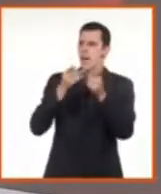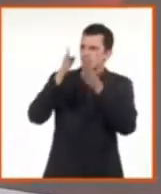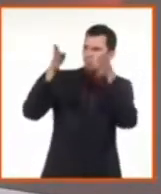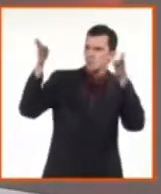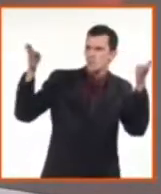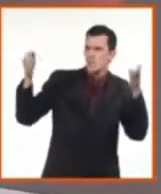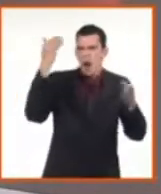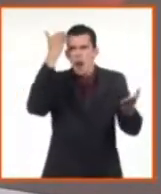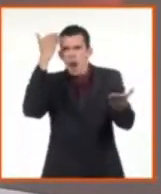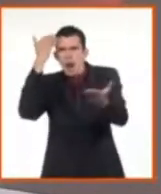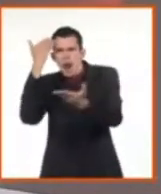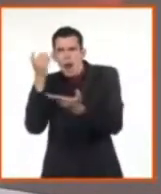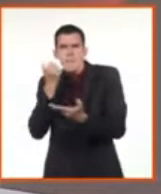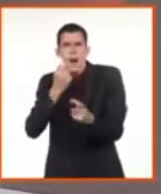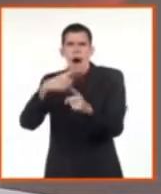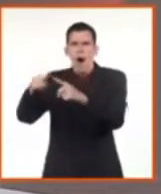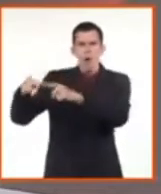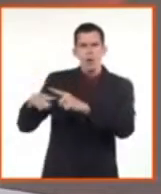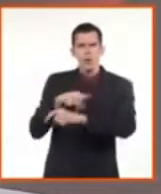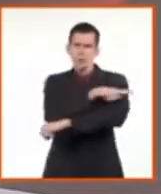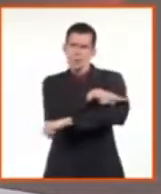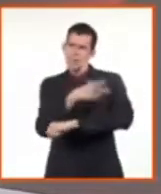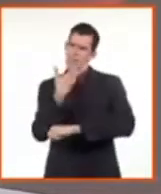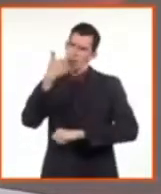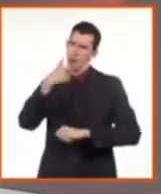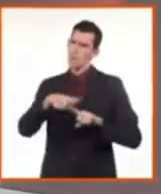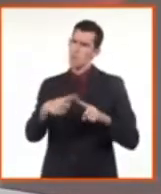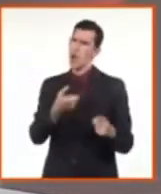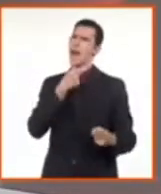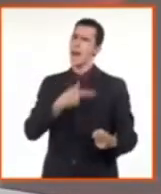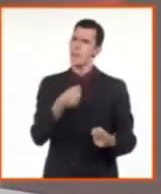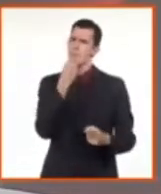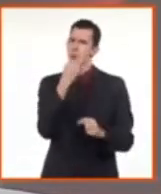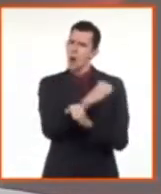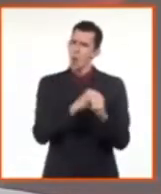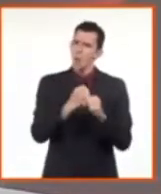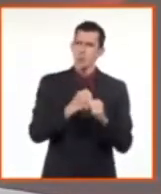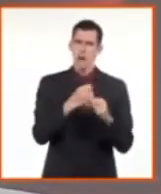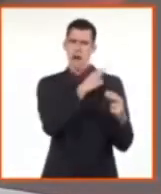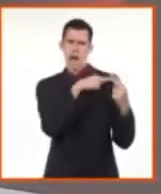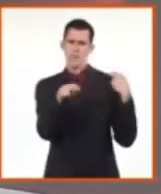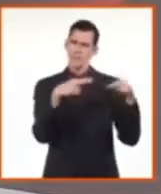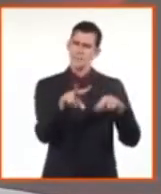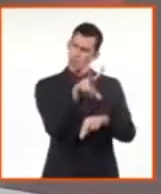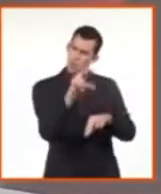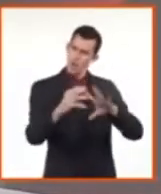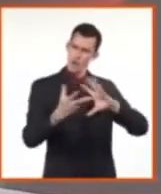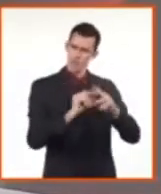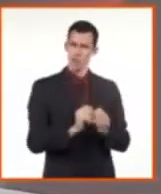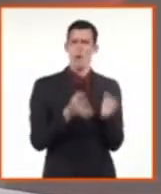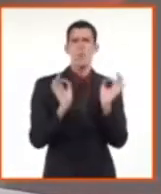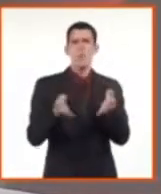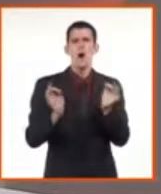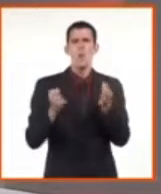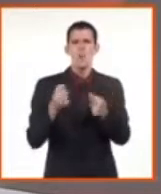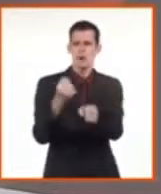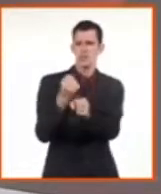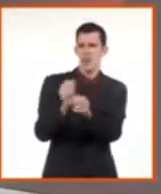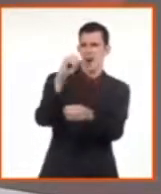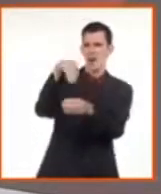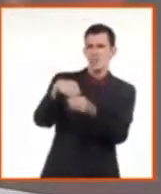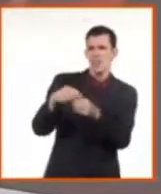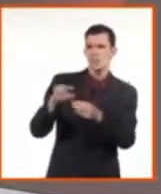de métodos de administración del uso de técnicas novedosas justamente para la gestión logística